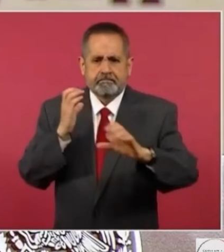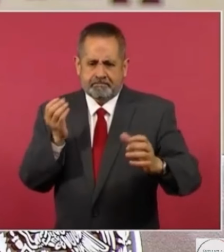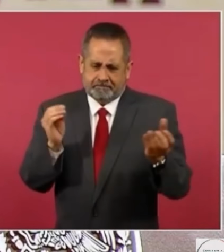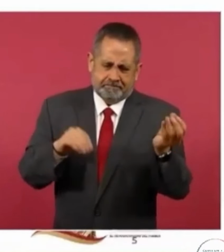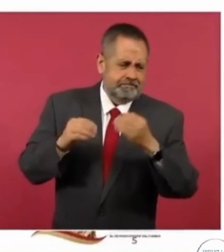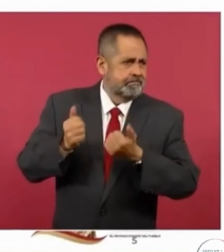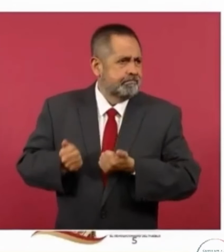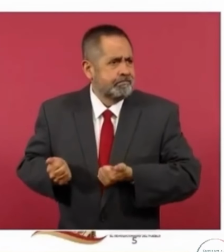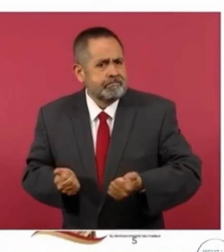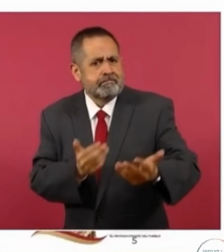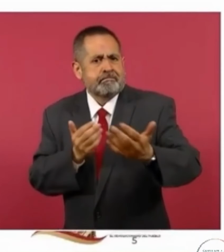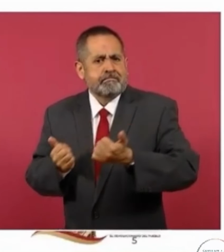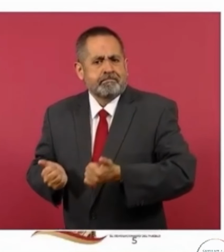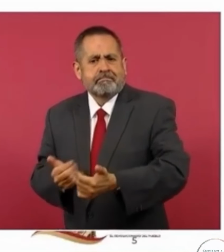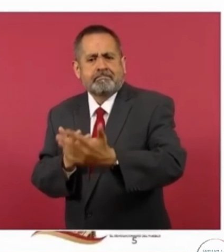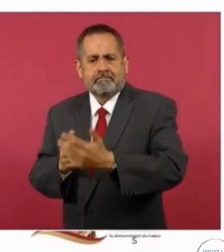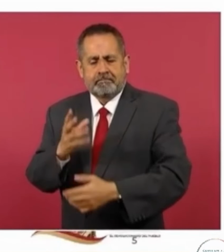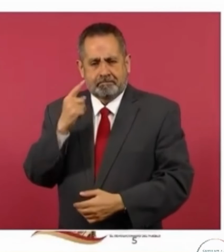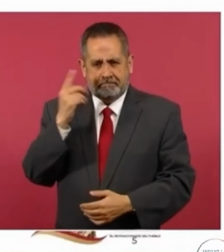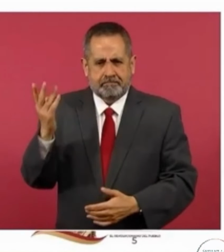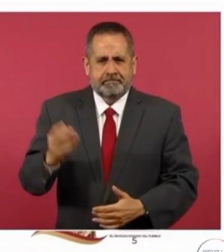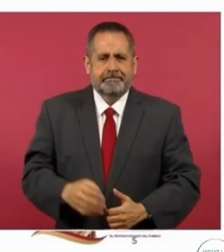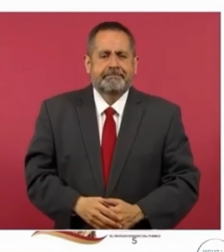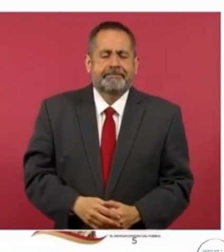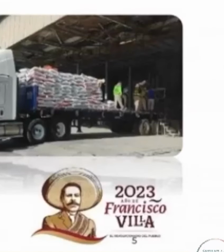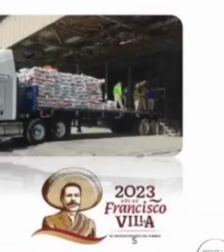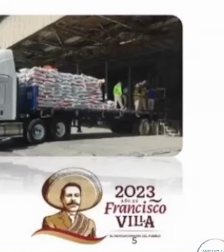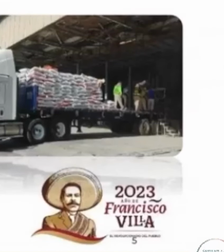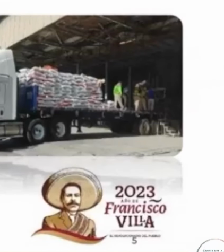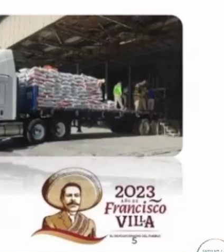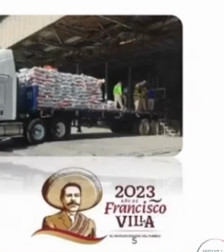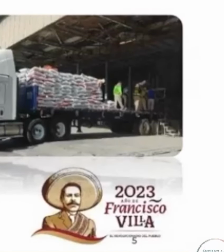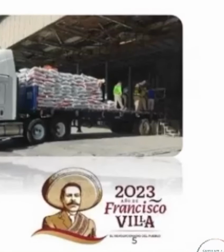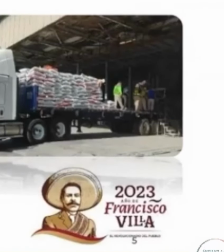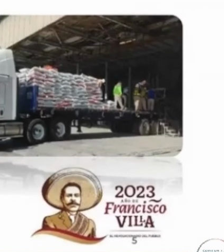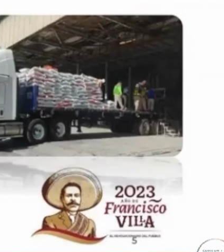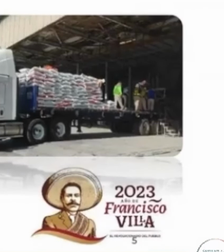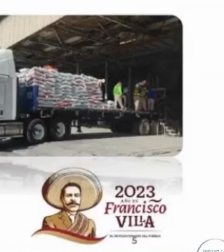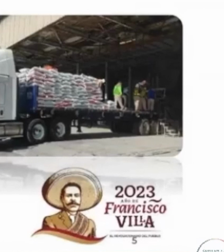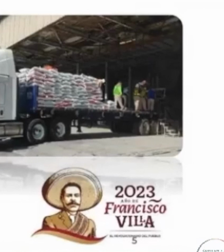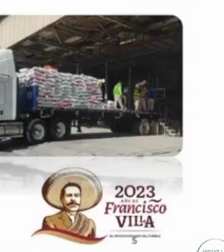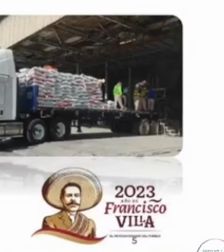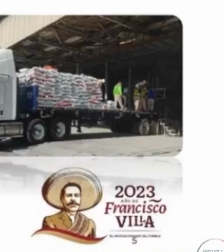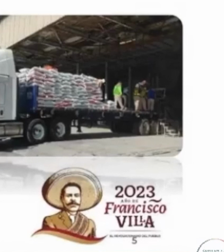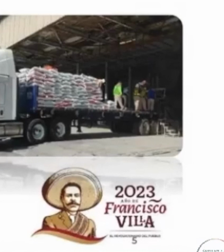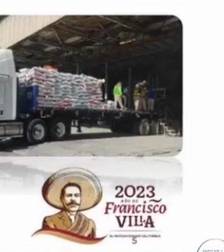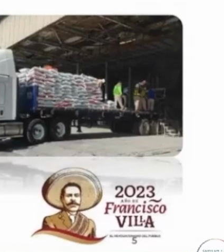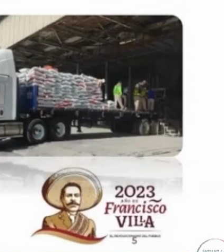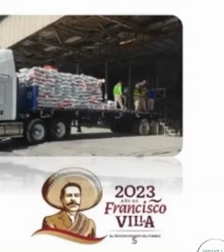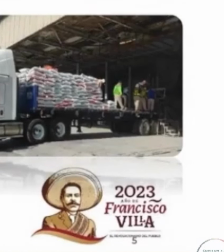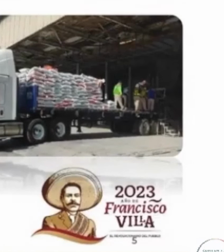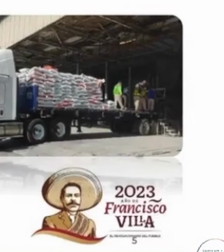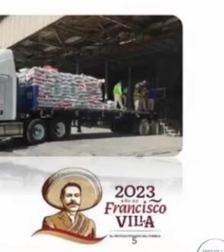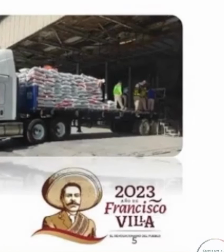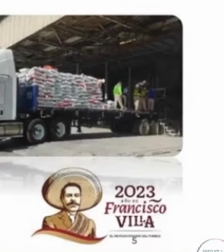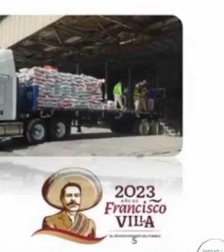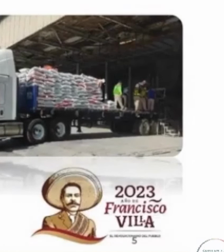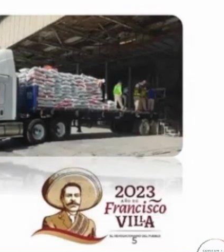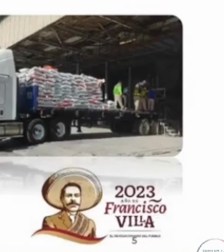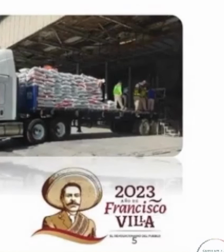vamos a requerir el trabajo y el esfuerzo de más de 6,000 personas entre trabajadores, choferes